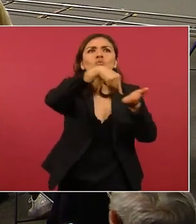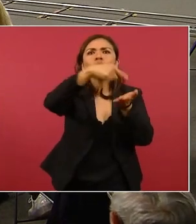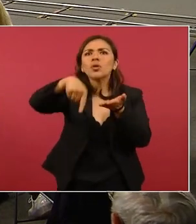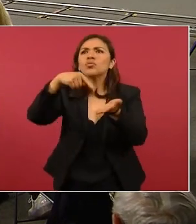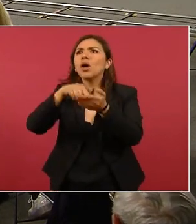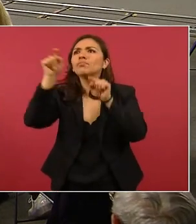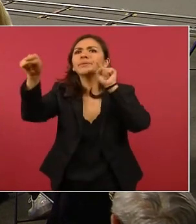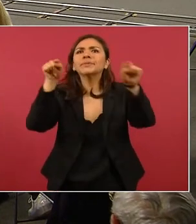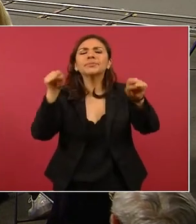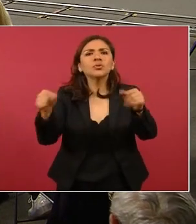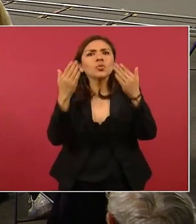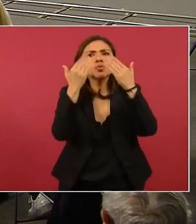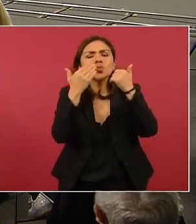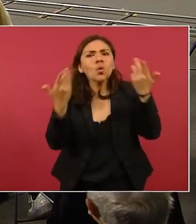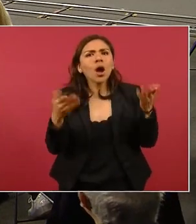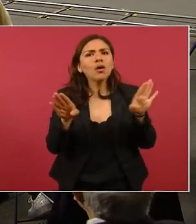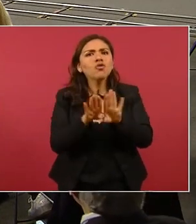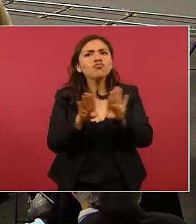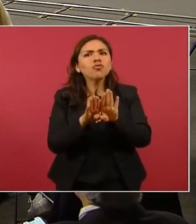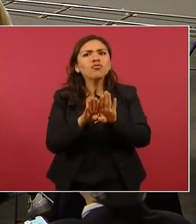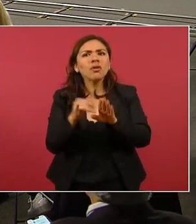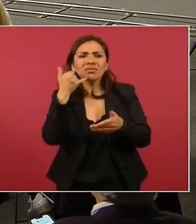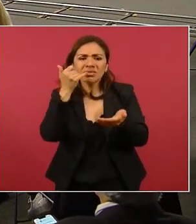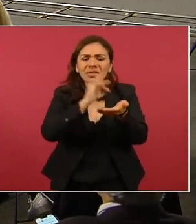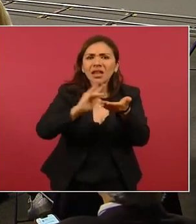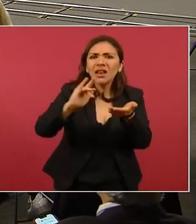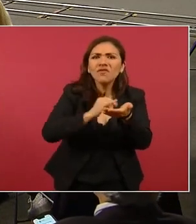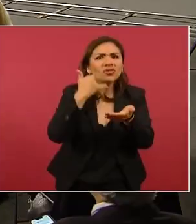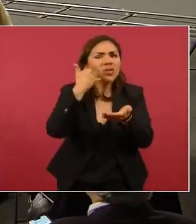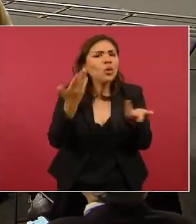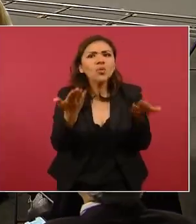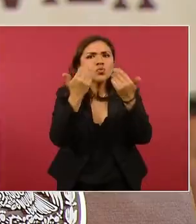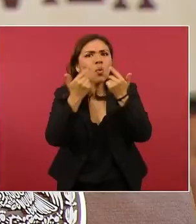localidades que no tienen telefonía celular.